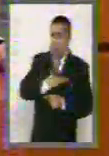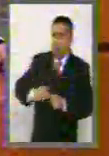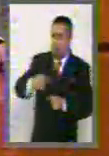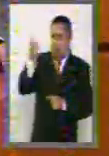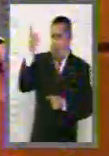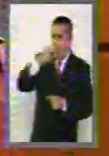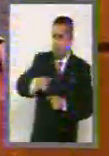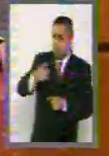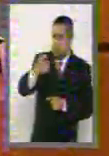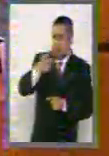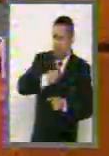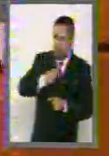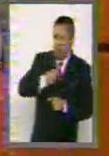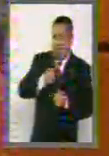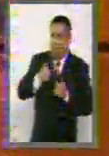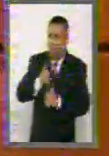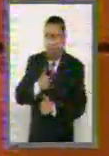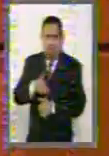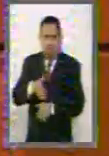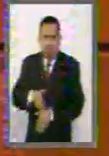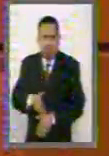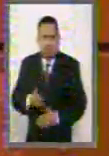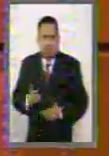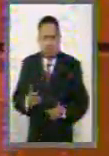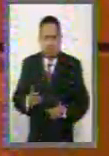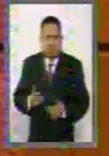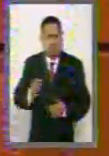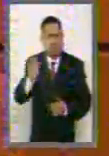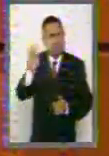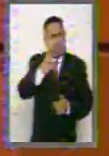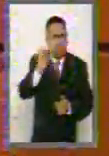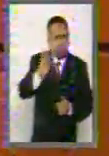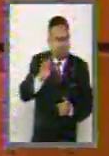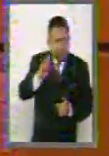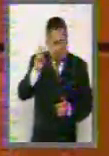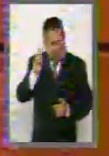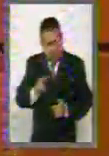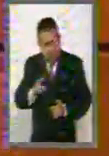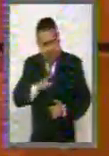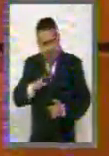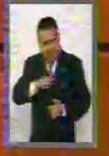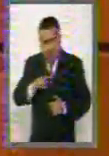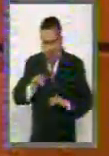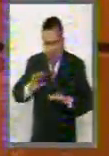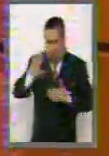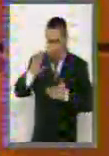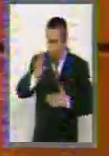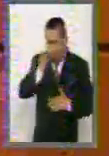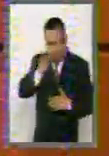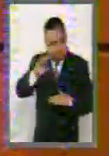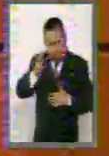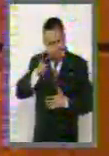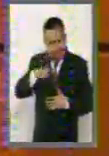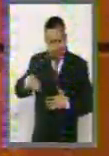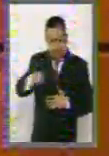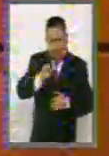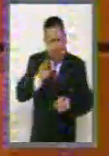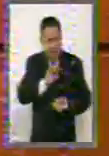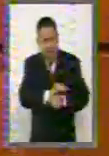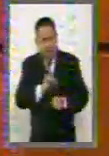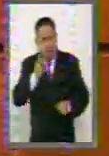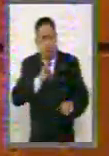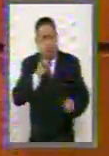presidencialismo autoritario. Si de verdad existe un compromiso con las